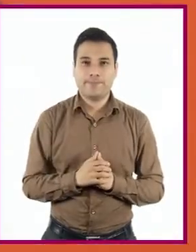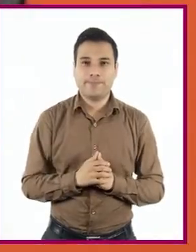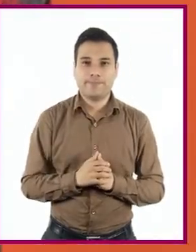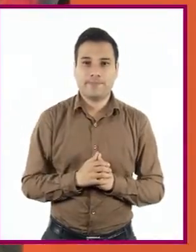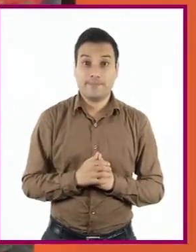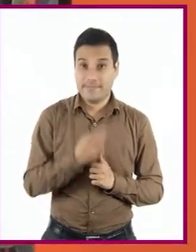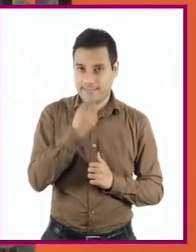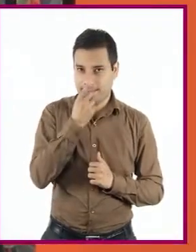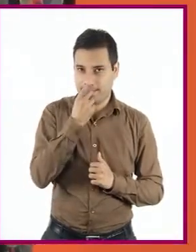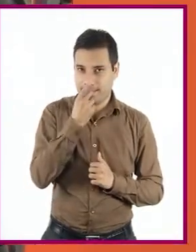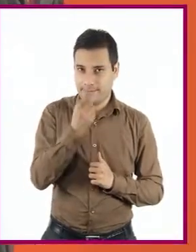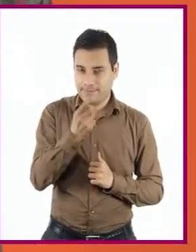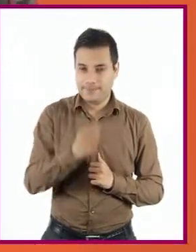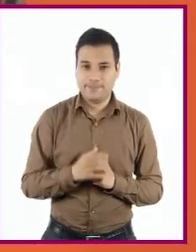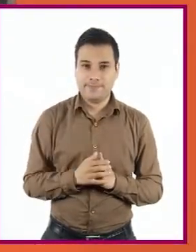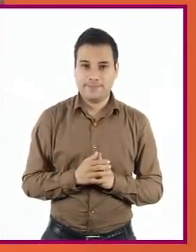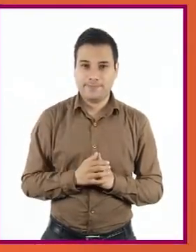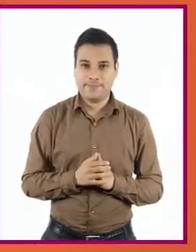Dice,